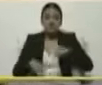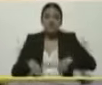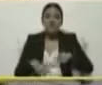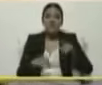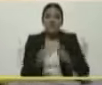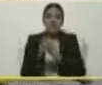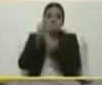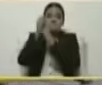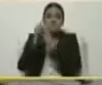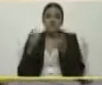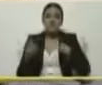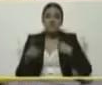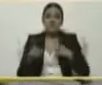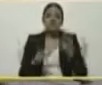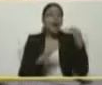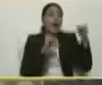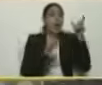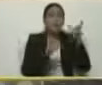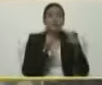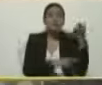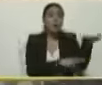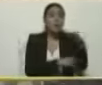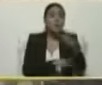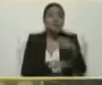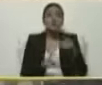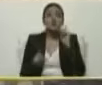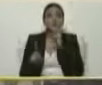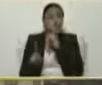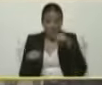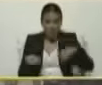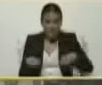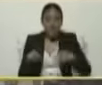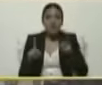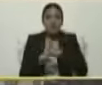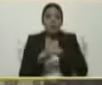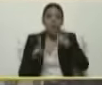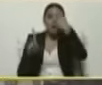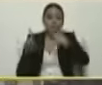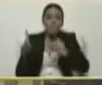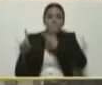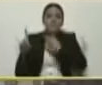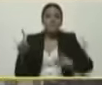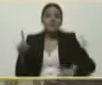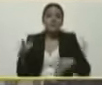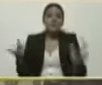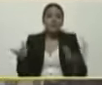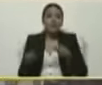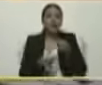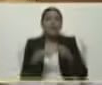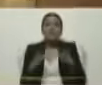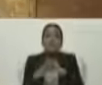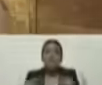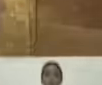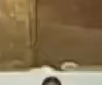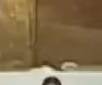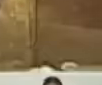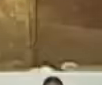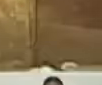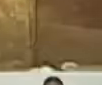Por esta silla se han matado y se ha hecho de todo. Esta silla donde estoy sentado